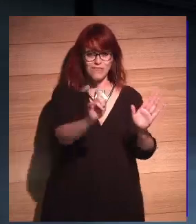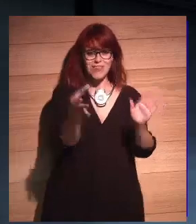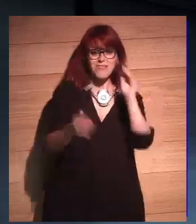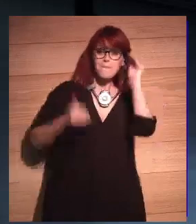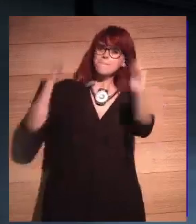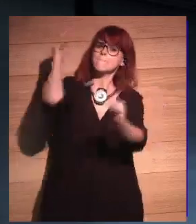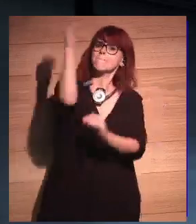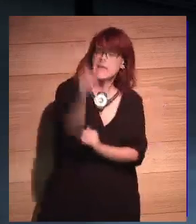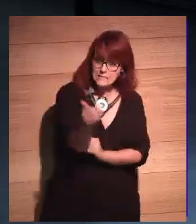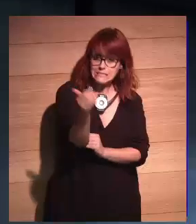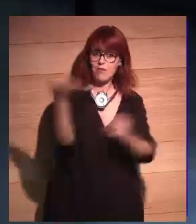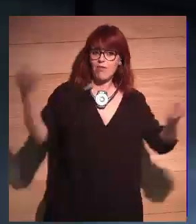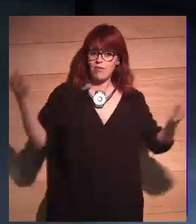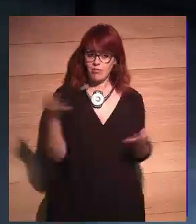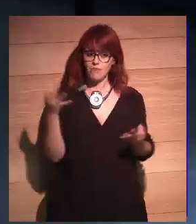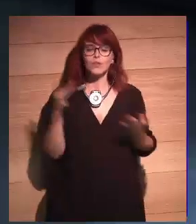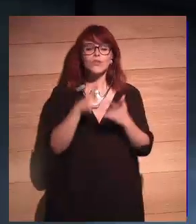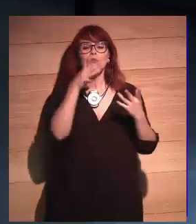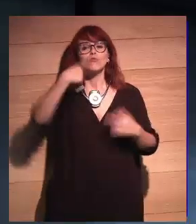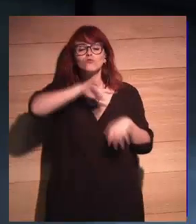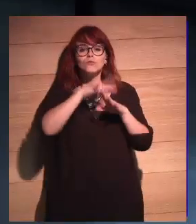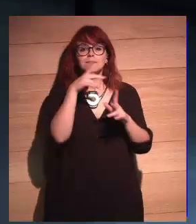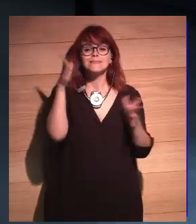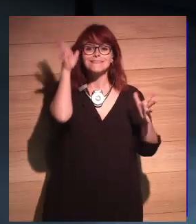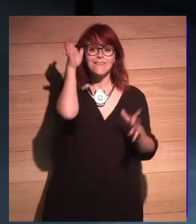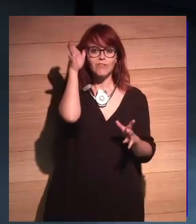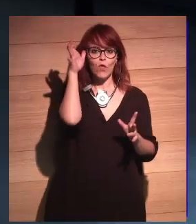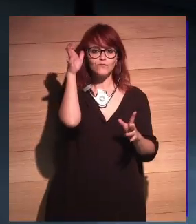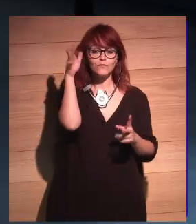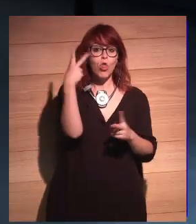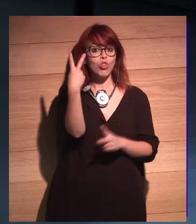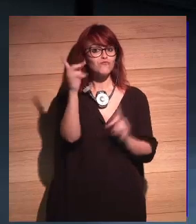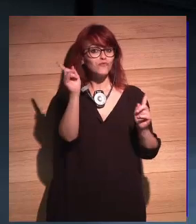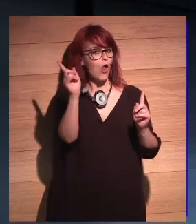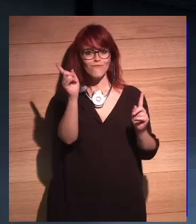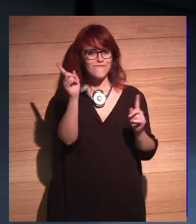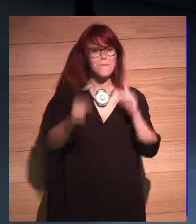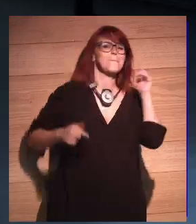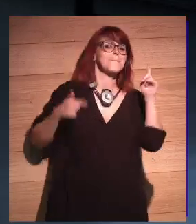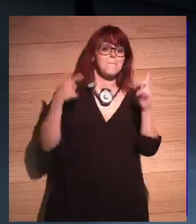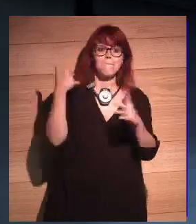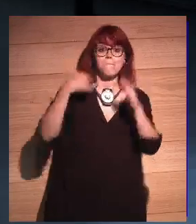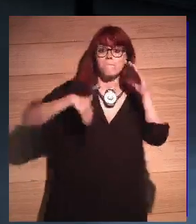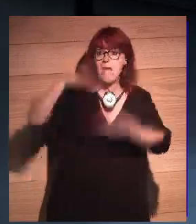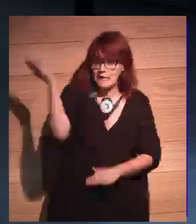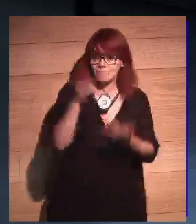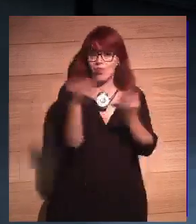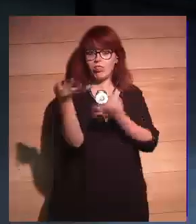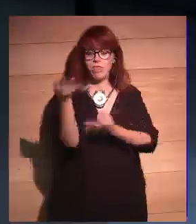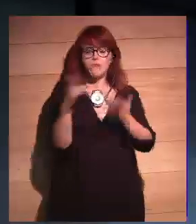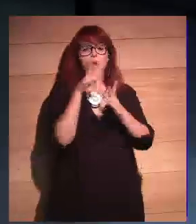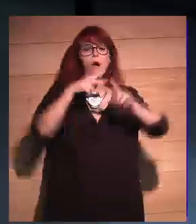más cosas más allá de todo esto. Tenemos más de 2 sentidos. Y ni siquiera los estamos analizando, ni los estamos explorando,